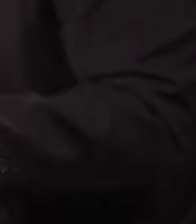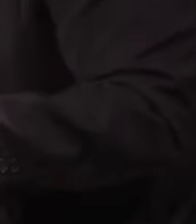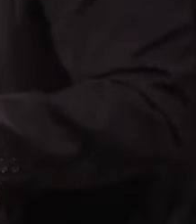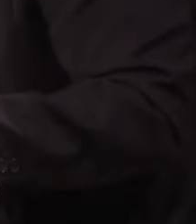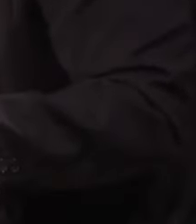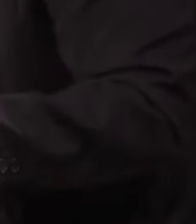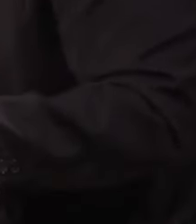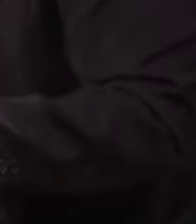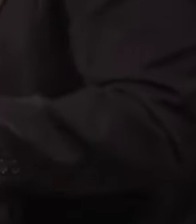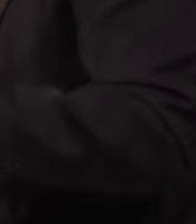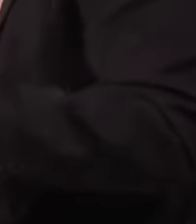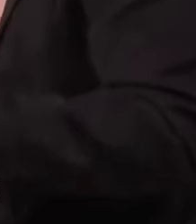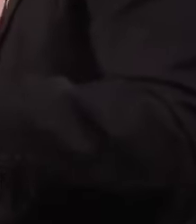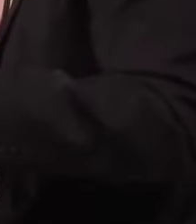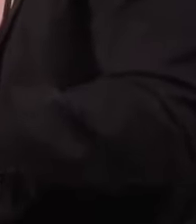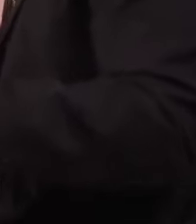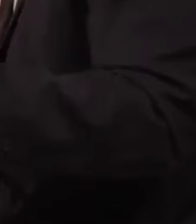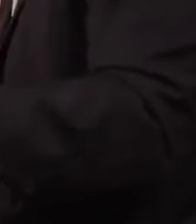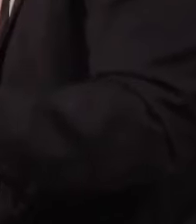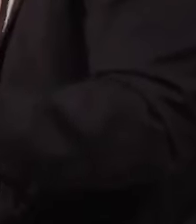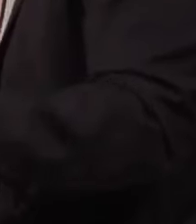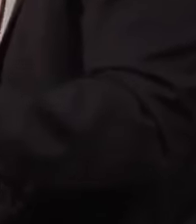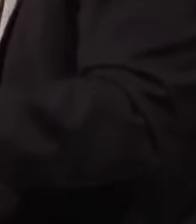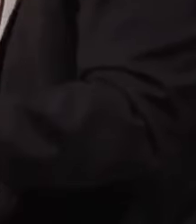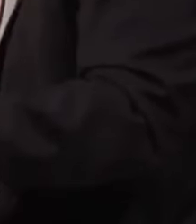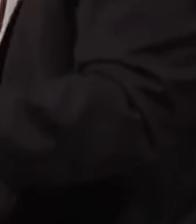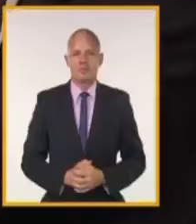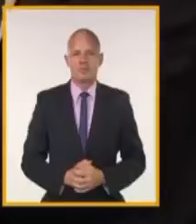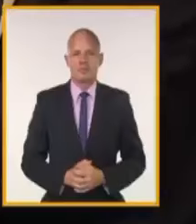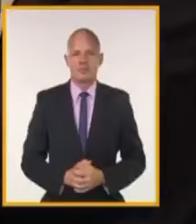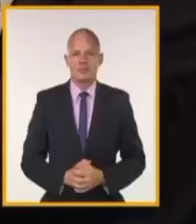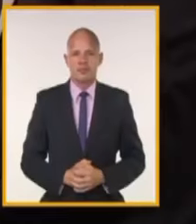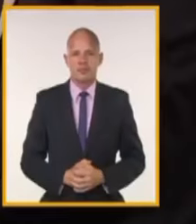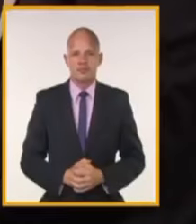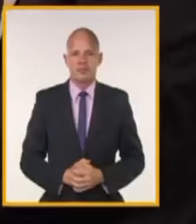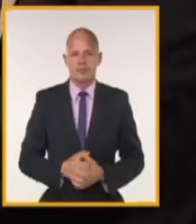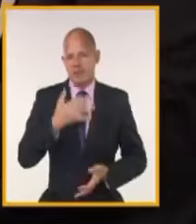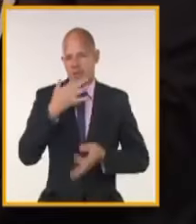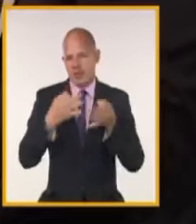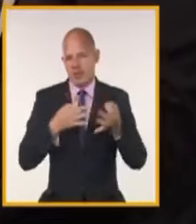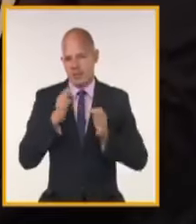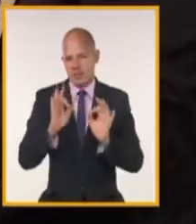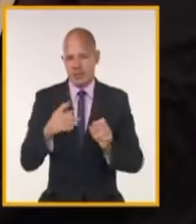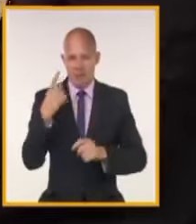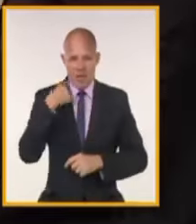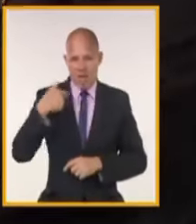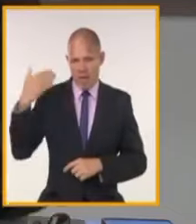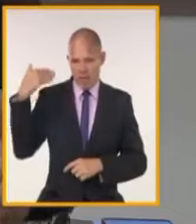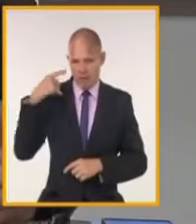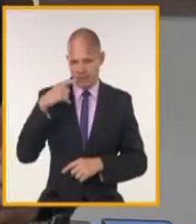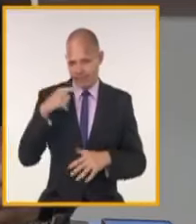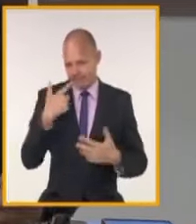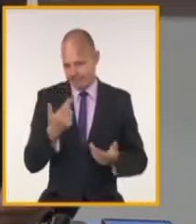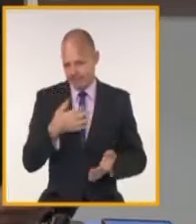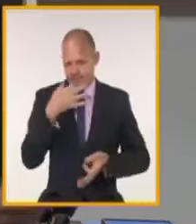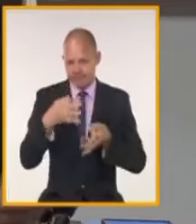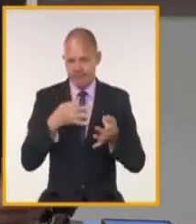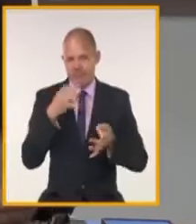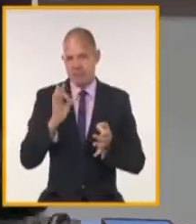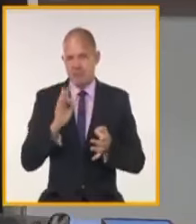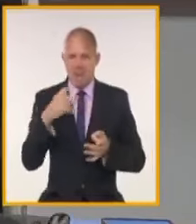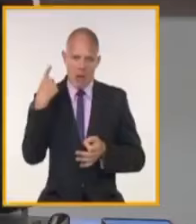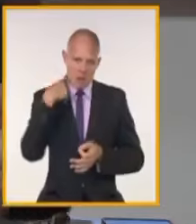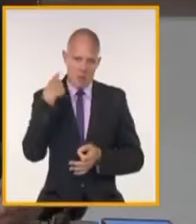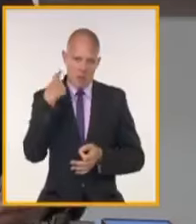180 mw que tú siempre tenías 180 mw todos los años nuevos que te duraban 4 o 5